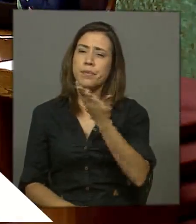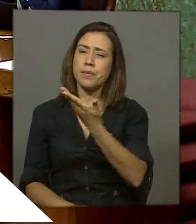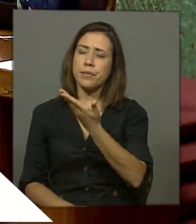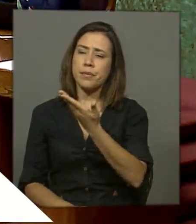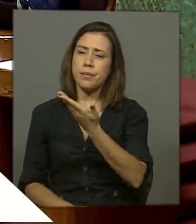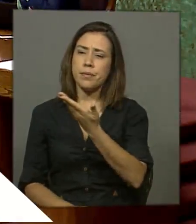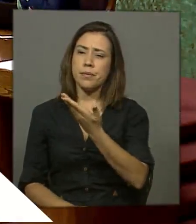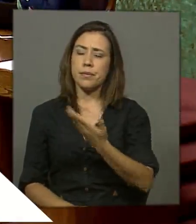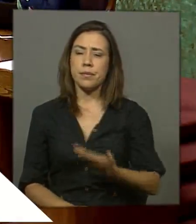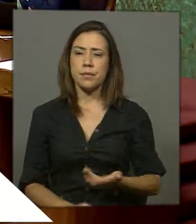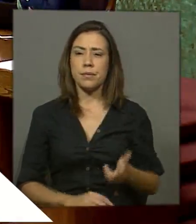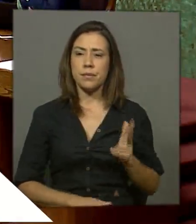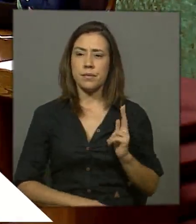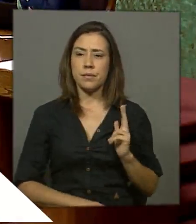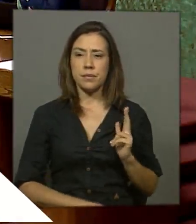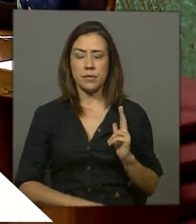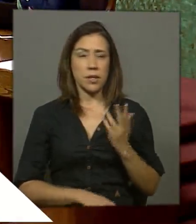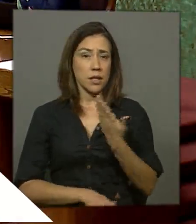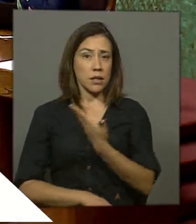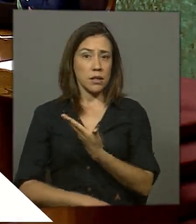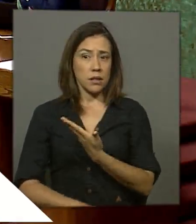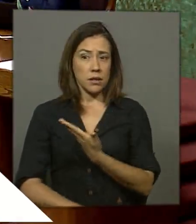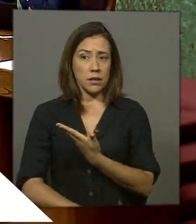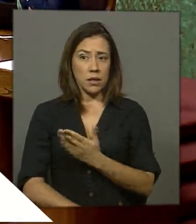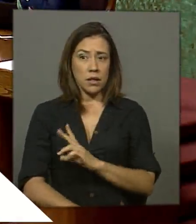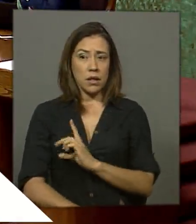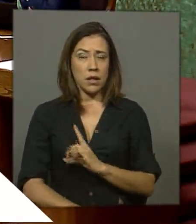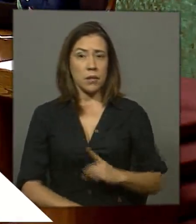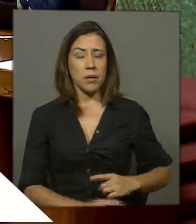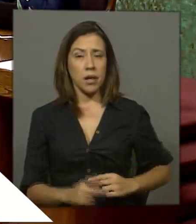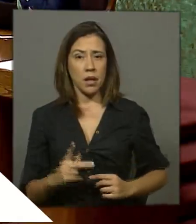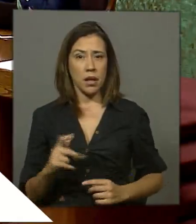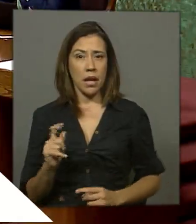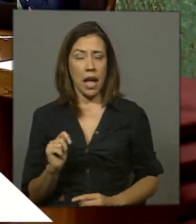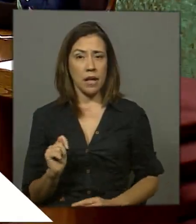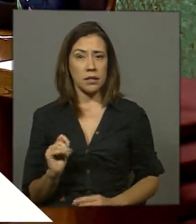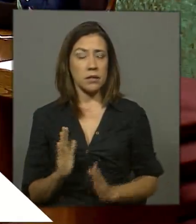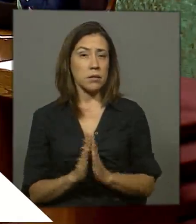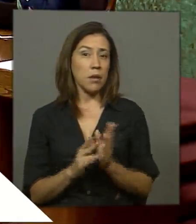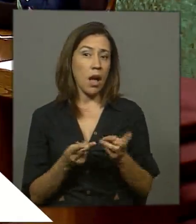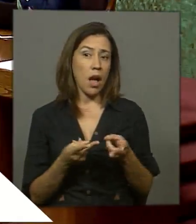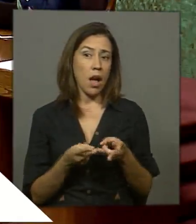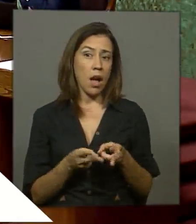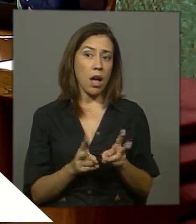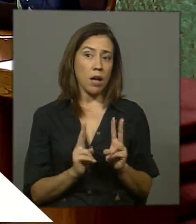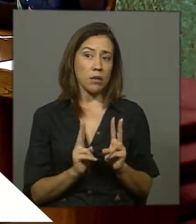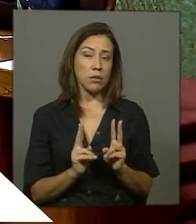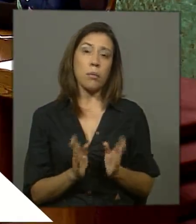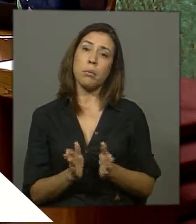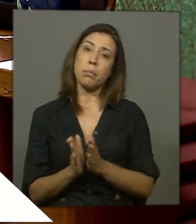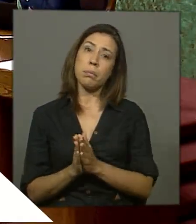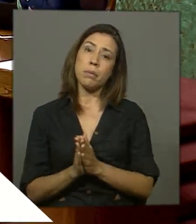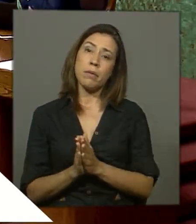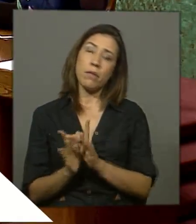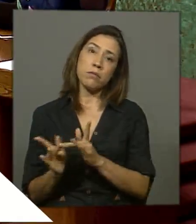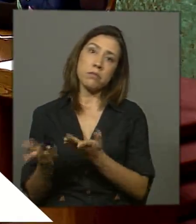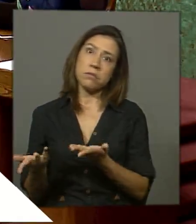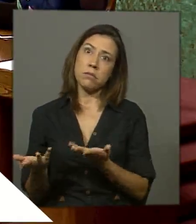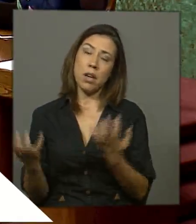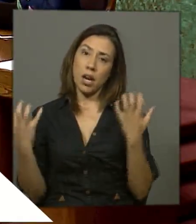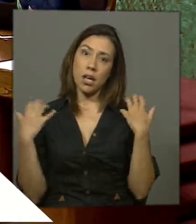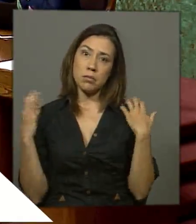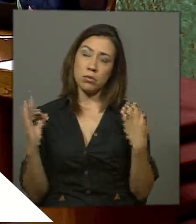señor señor señor diputado seor cas usted me pidió autorización le pido por favor que se haga cargo